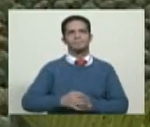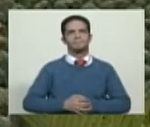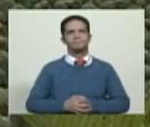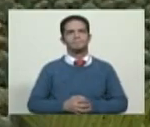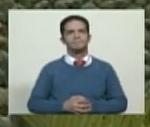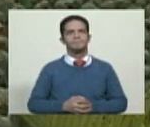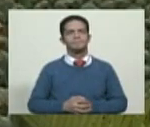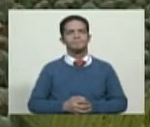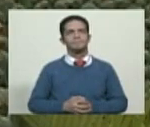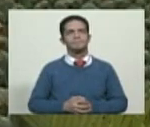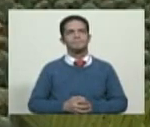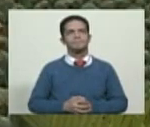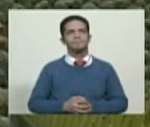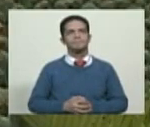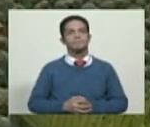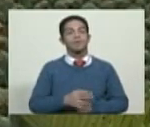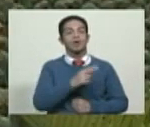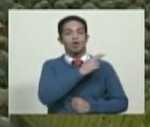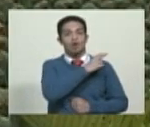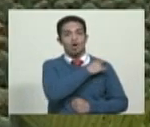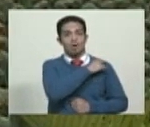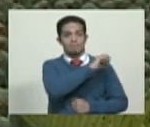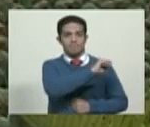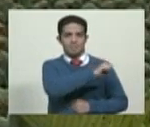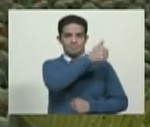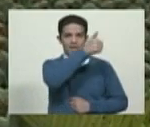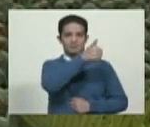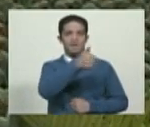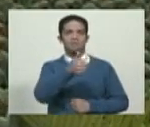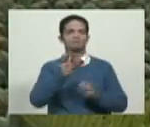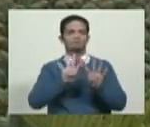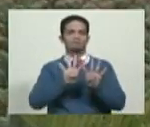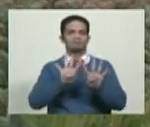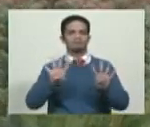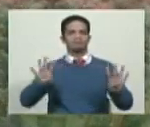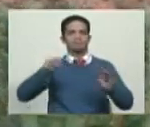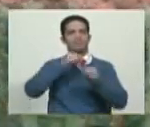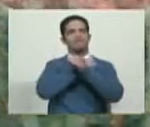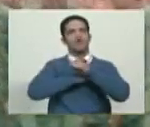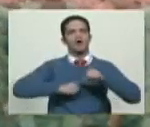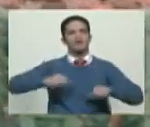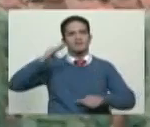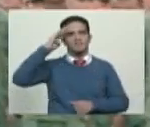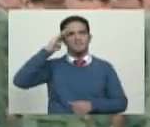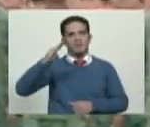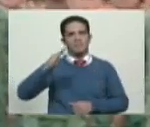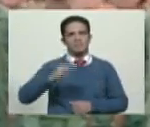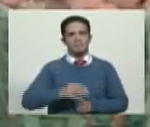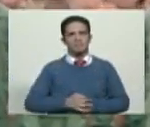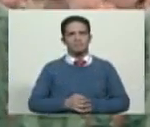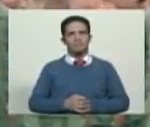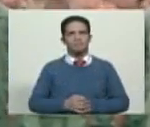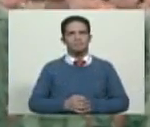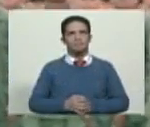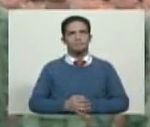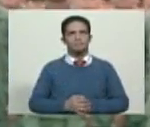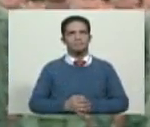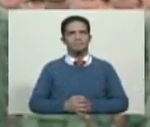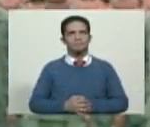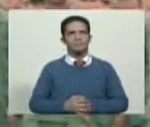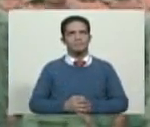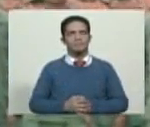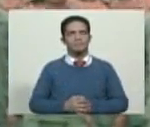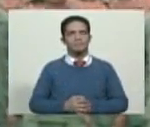de Venezuela, comandante en jefe de la Fuerza Armada Nacional Bolivariana. Con